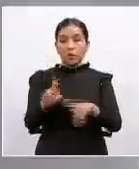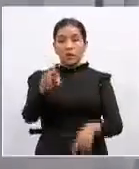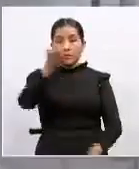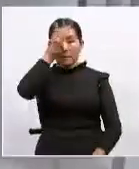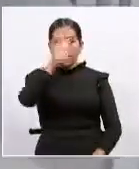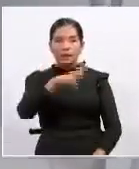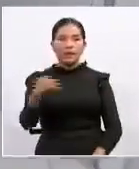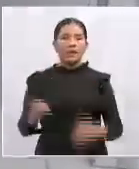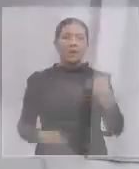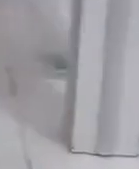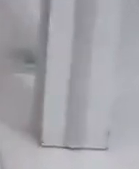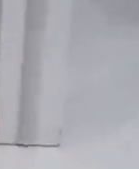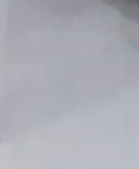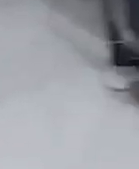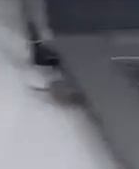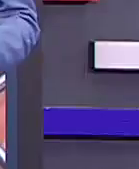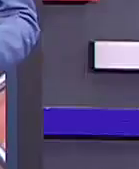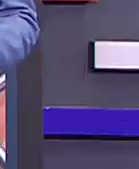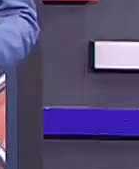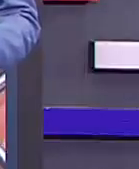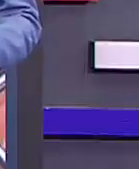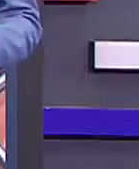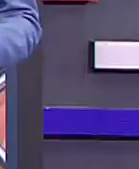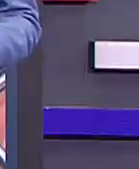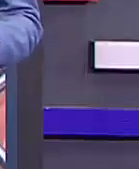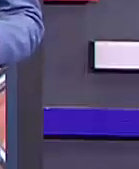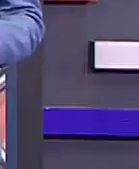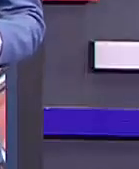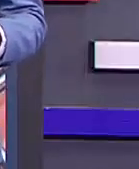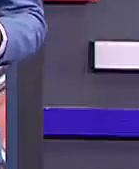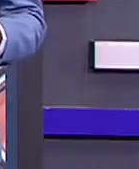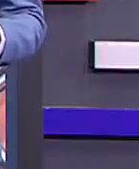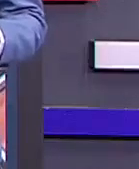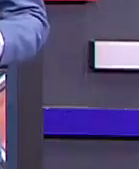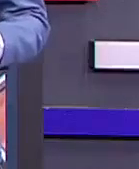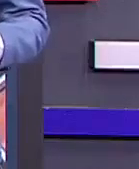Argentina. Cambiamos de información para referirnos.